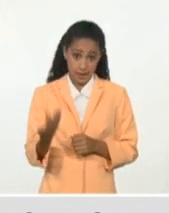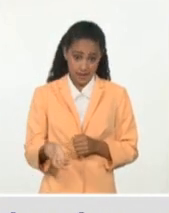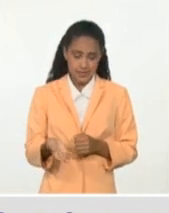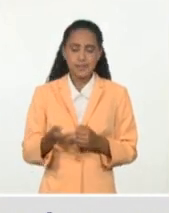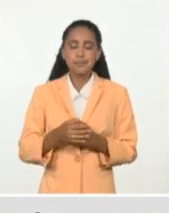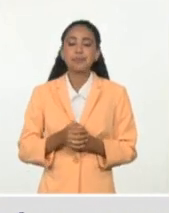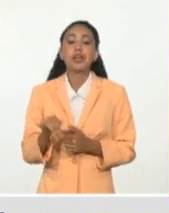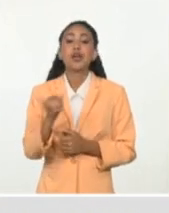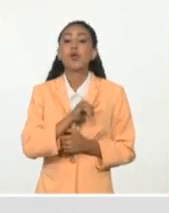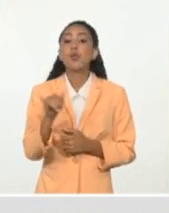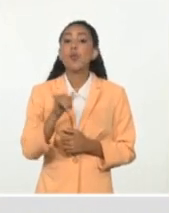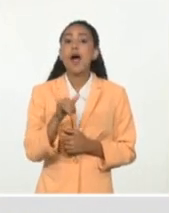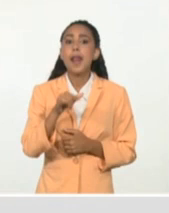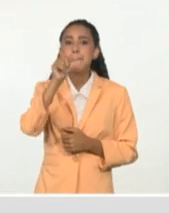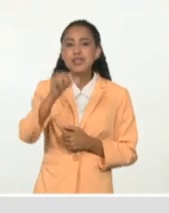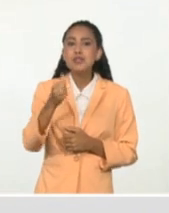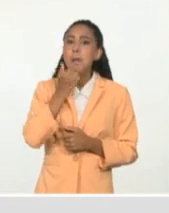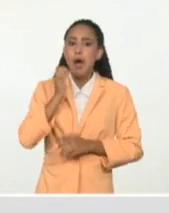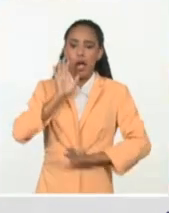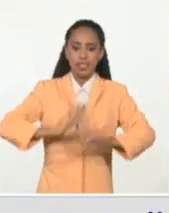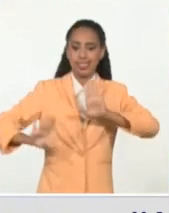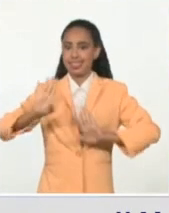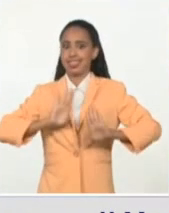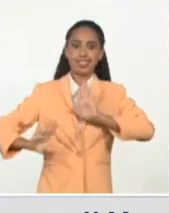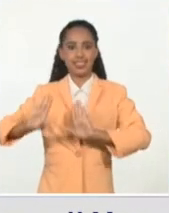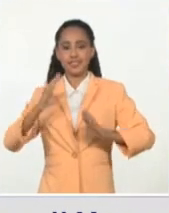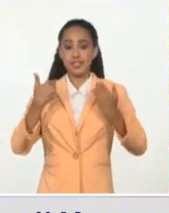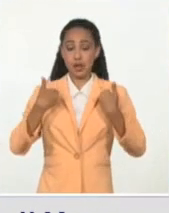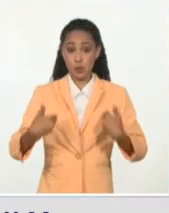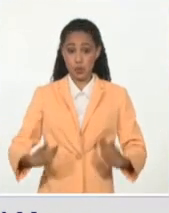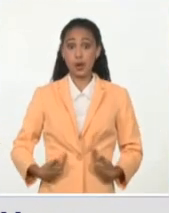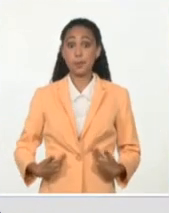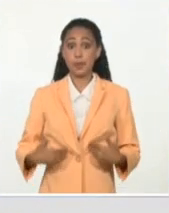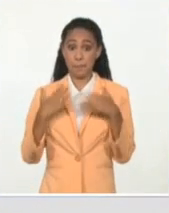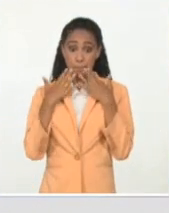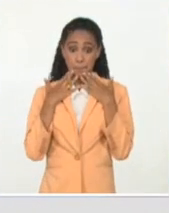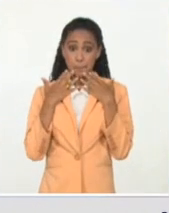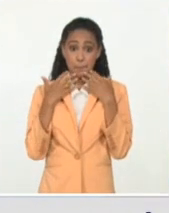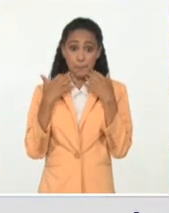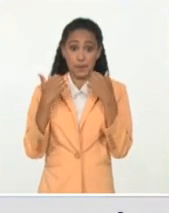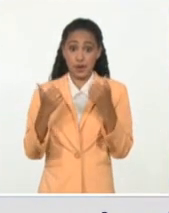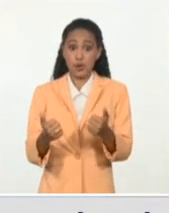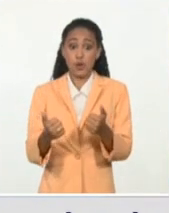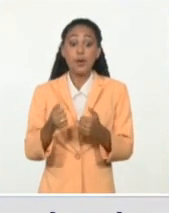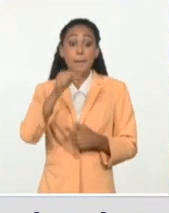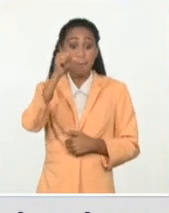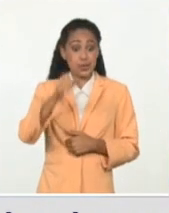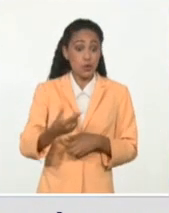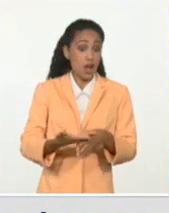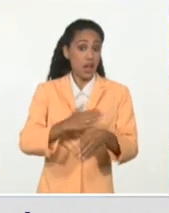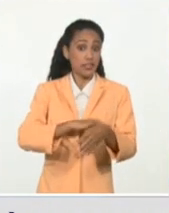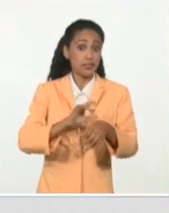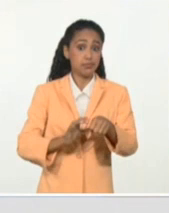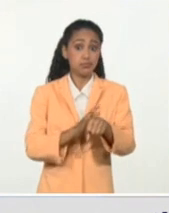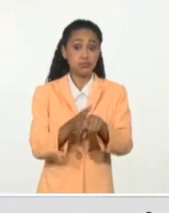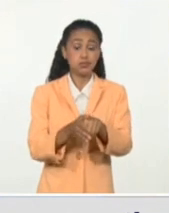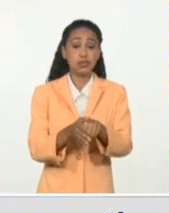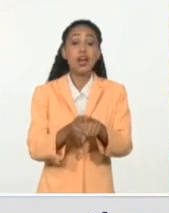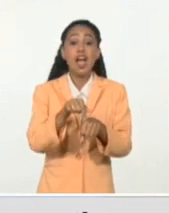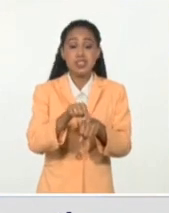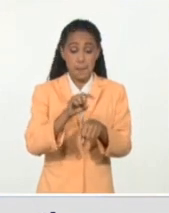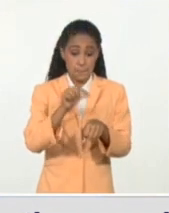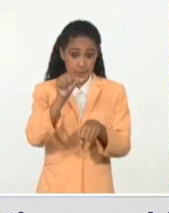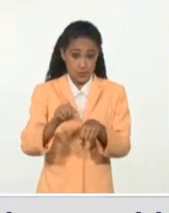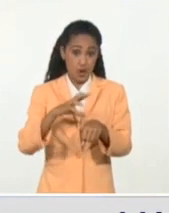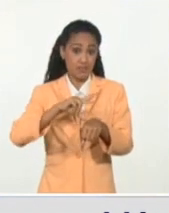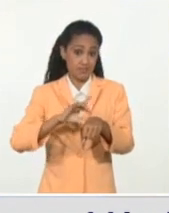de anticuerpo, va a permitir elevar el nivel inmunitario en personas convalecientes que sean donantes de plasma, y que